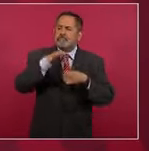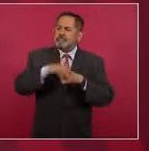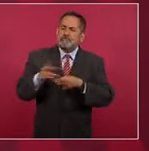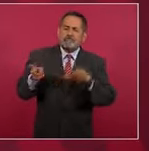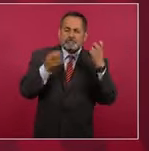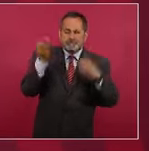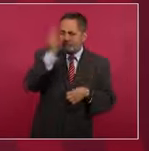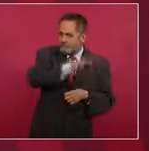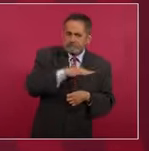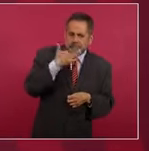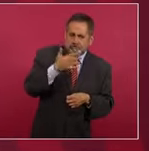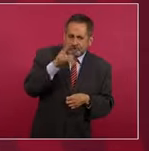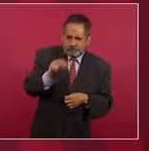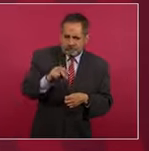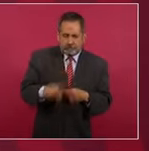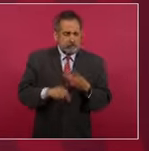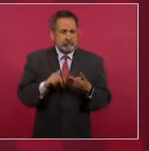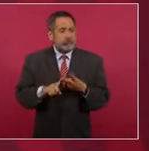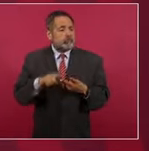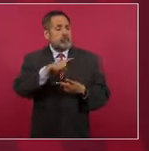se tenga autoridades